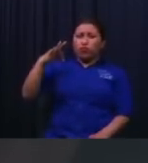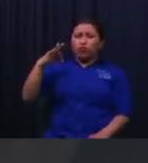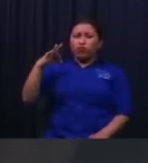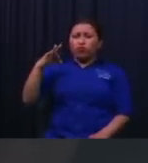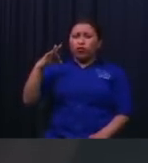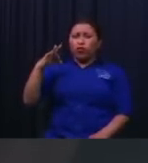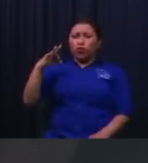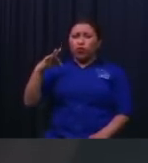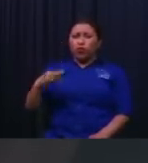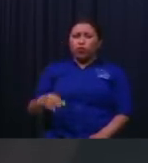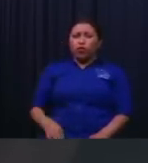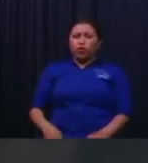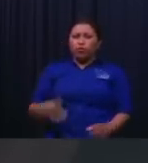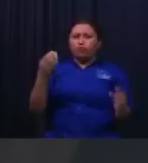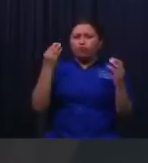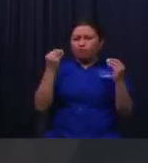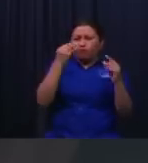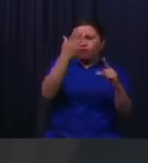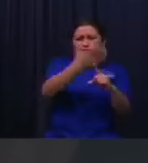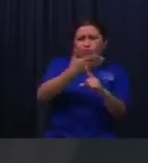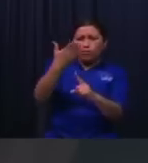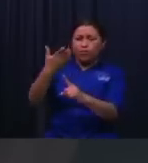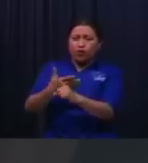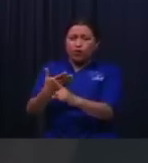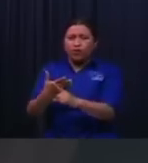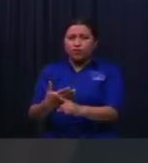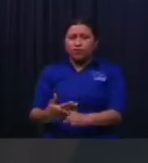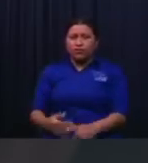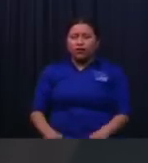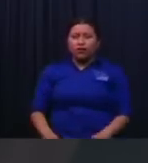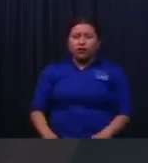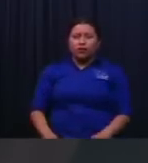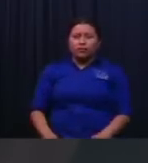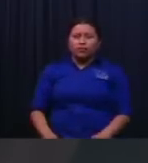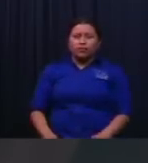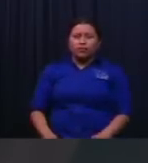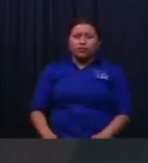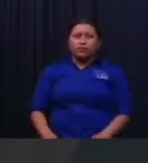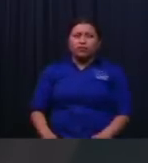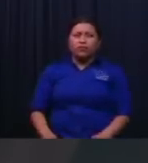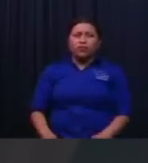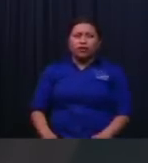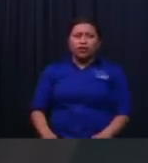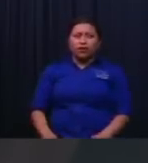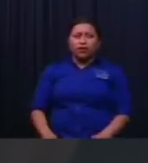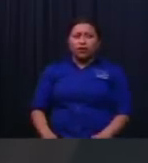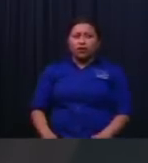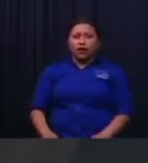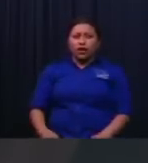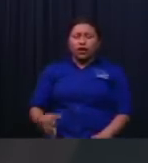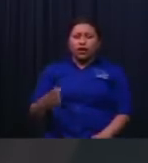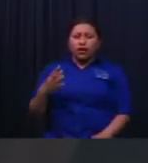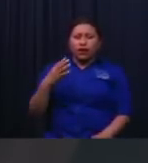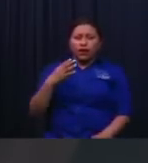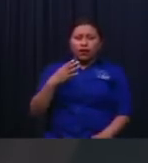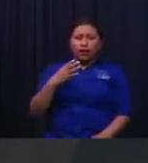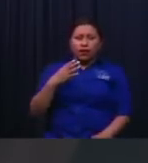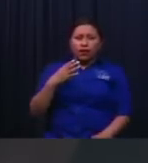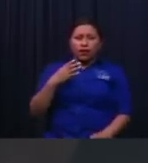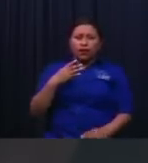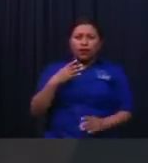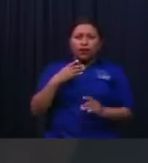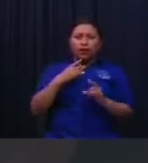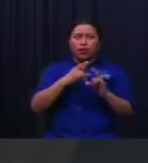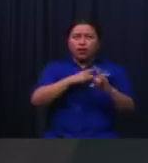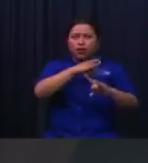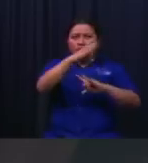incendia un bosque tan grande. Verso 6, también la lengua es fuego. el universo de la iniquidad. Oiga, hermano, ¿el